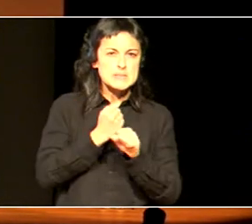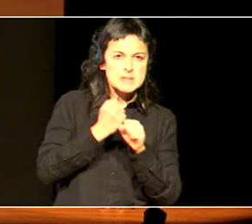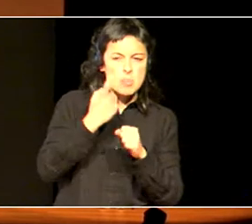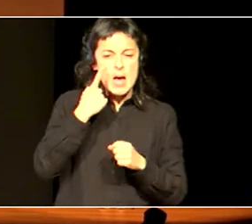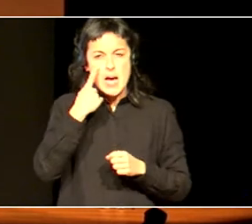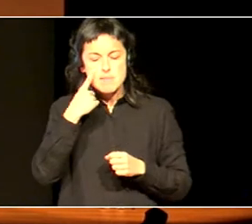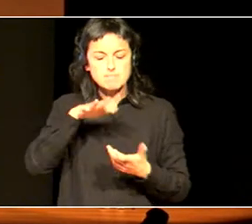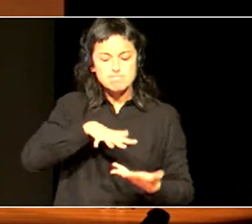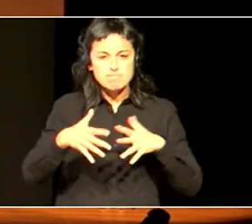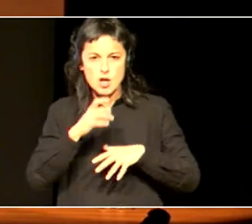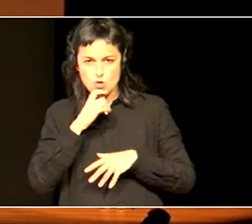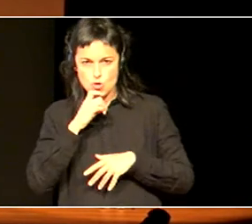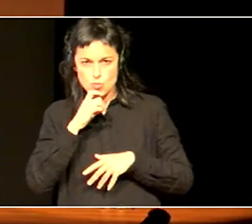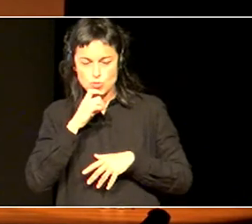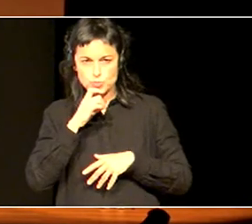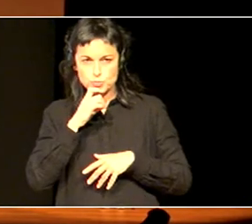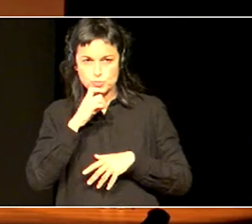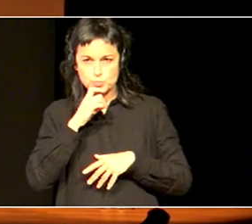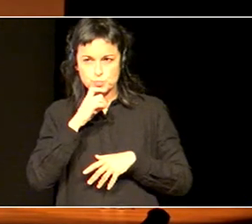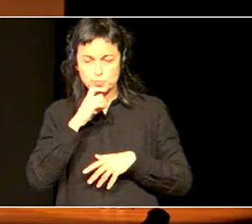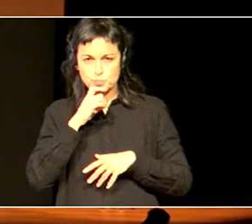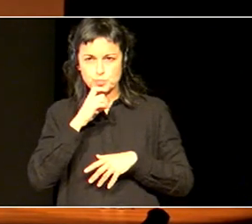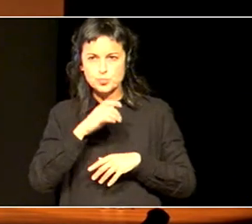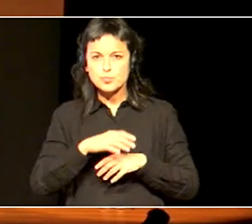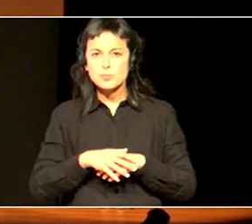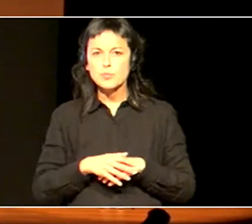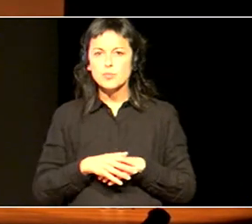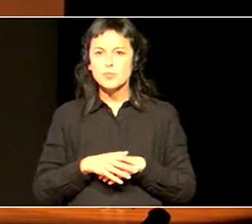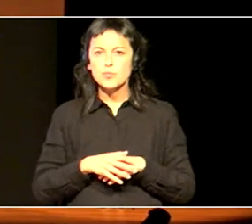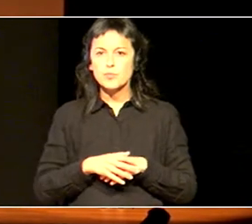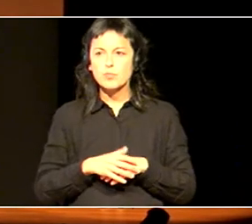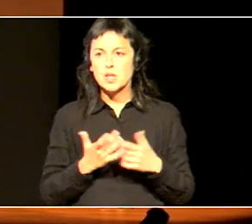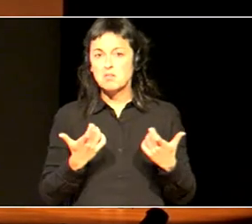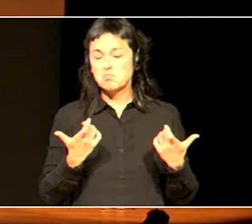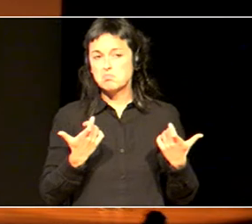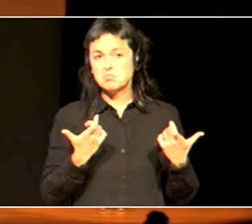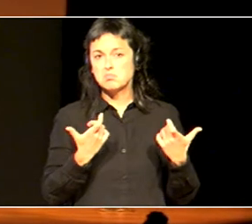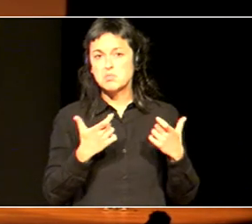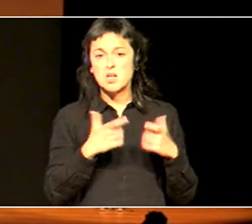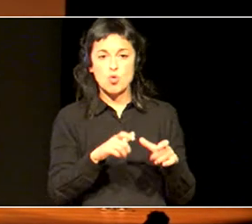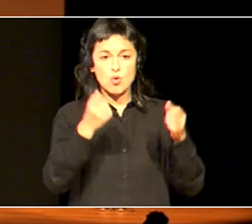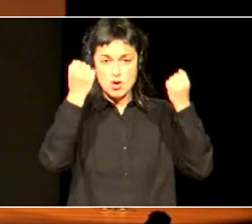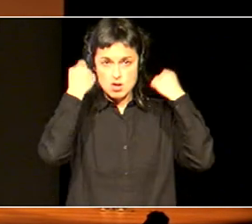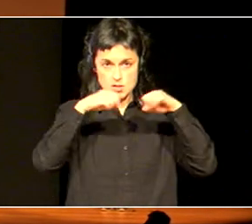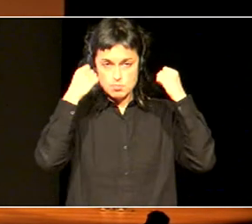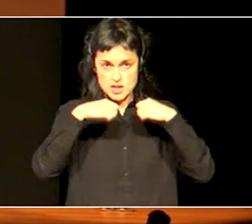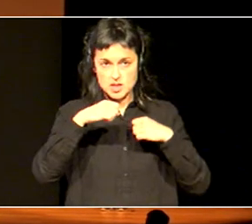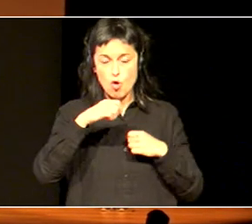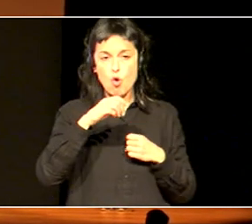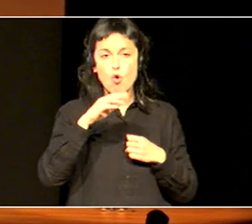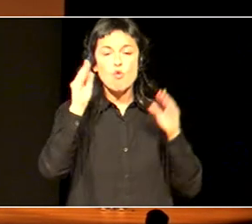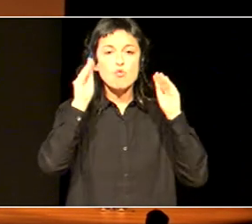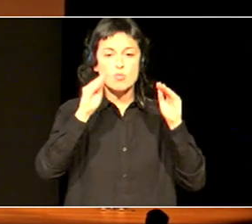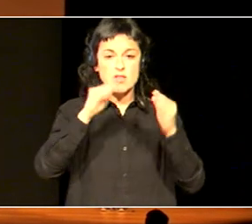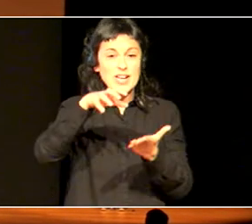implantar, que es el módulo de FCTs o formación en el centro de trabajo que